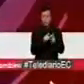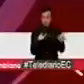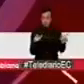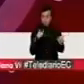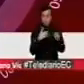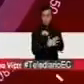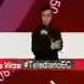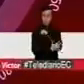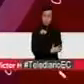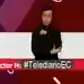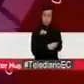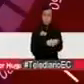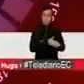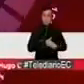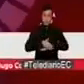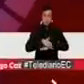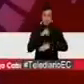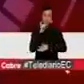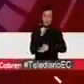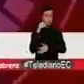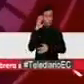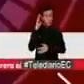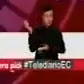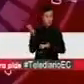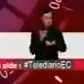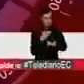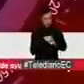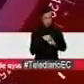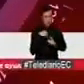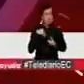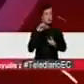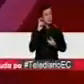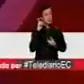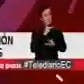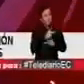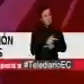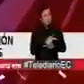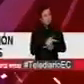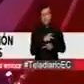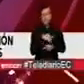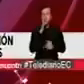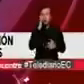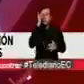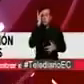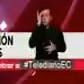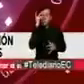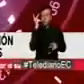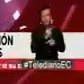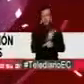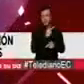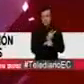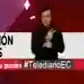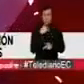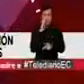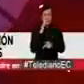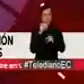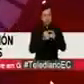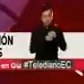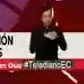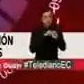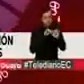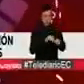estado de indigencia, principalmente a los viejecitos, que son los que más propensos están a ser contagiados y a ser afectados por este